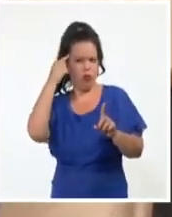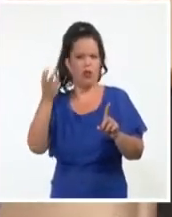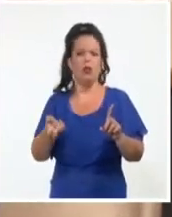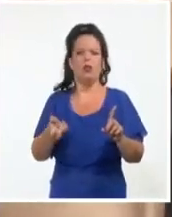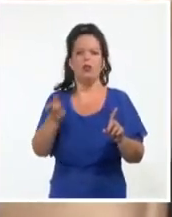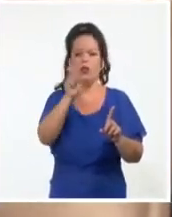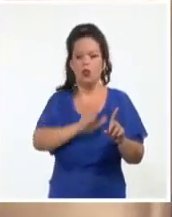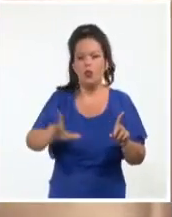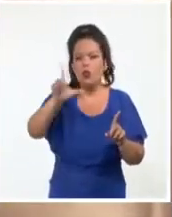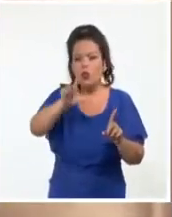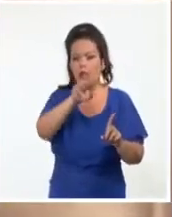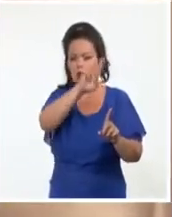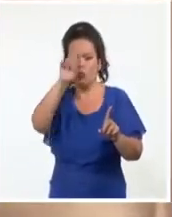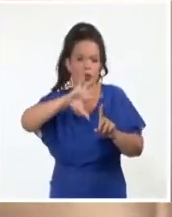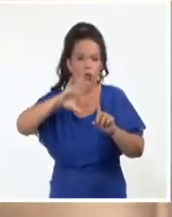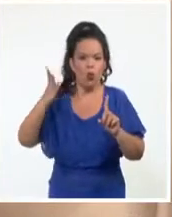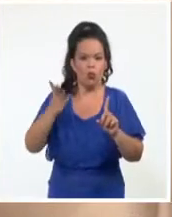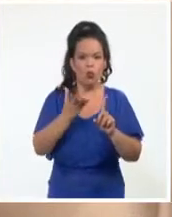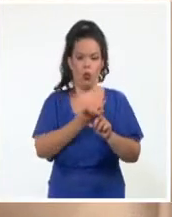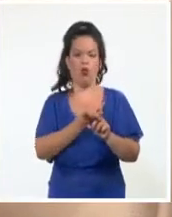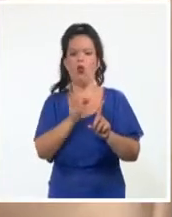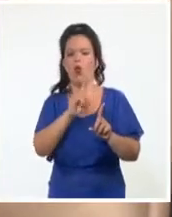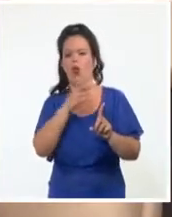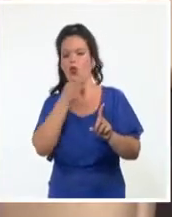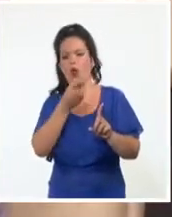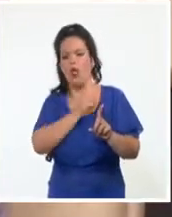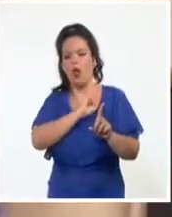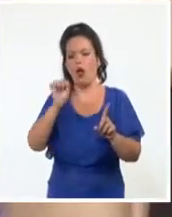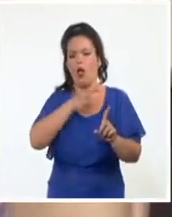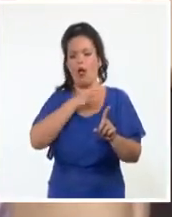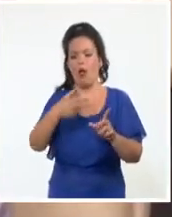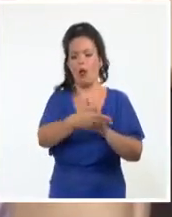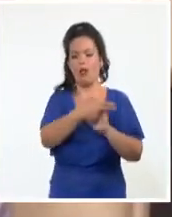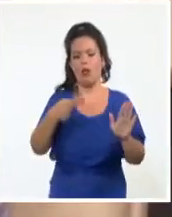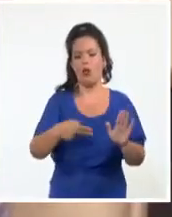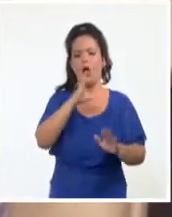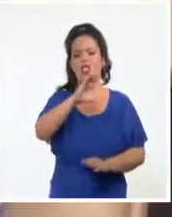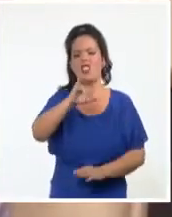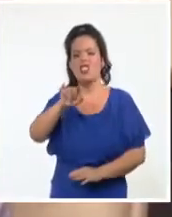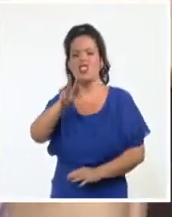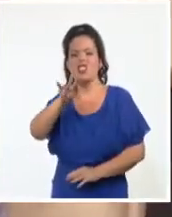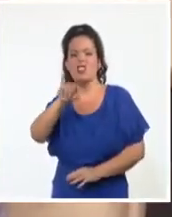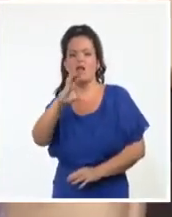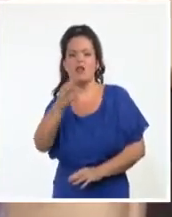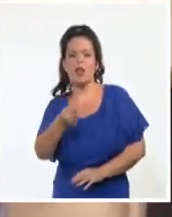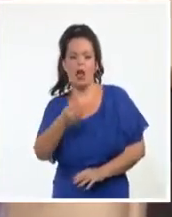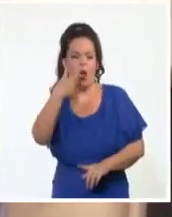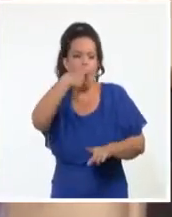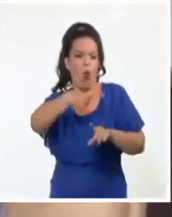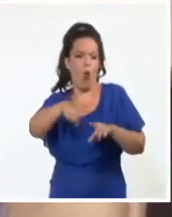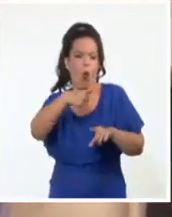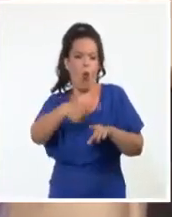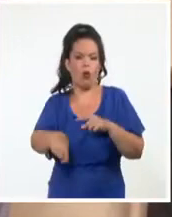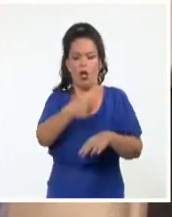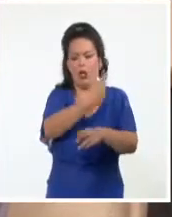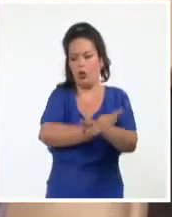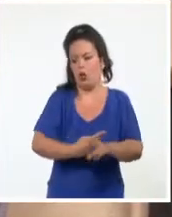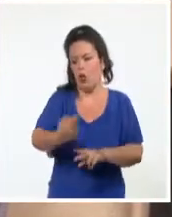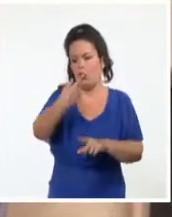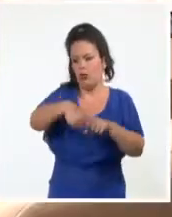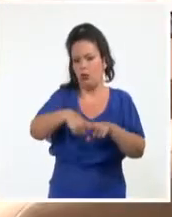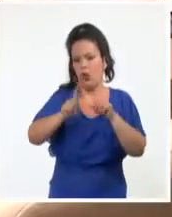que la asignatura de cívica o las dos otras asignaturas que hagamos con ese corte para orientar mejor a los estudiantes, para prepararlos